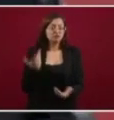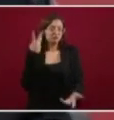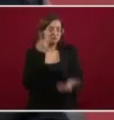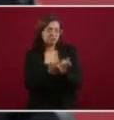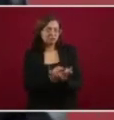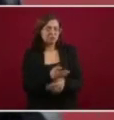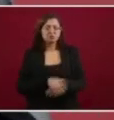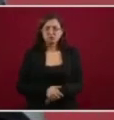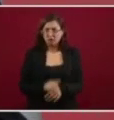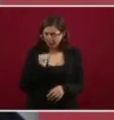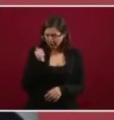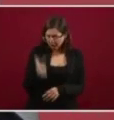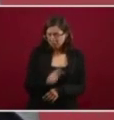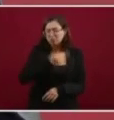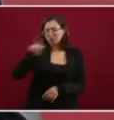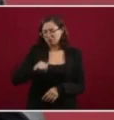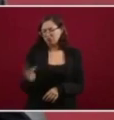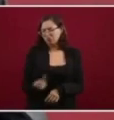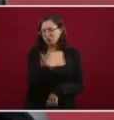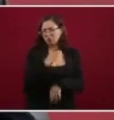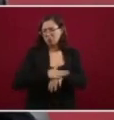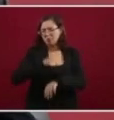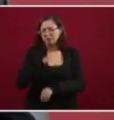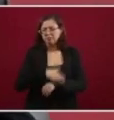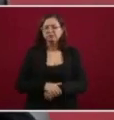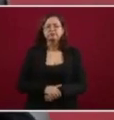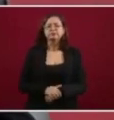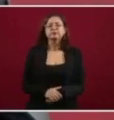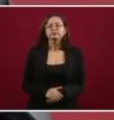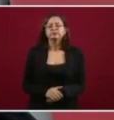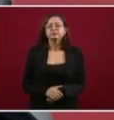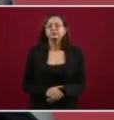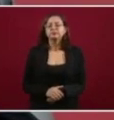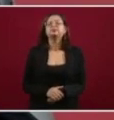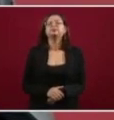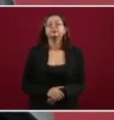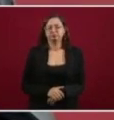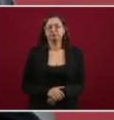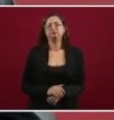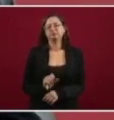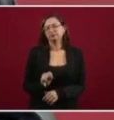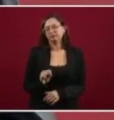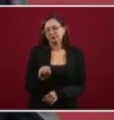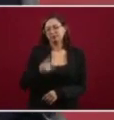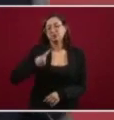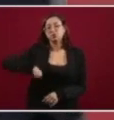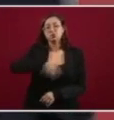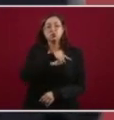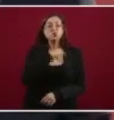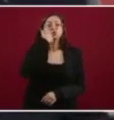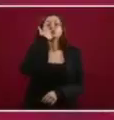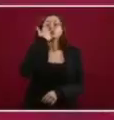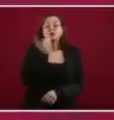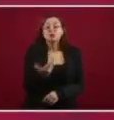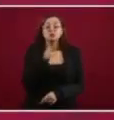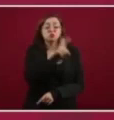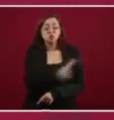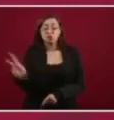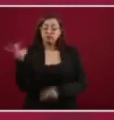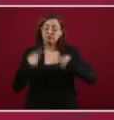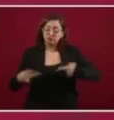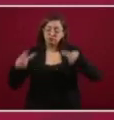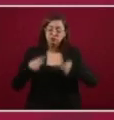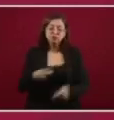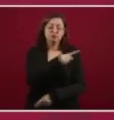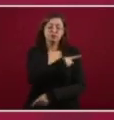Sí, estamos procurando que haya trabajo para todos. Esta es una edad